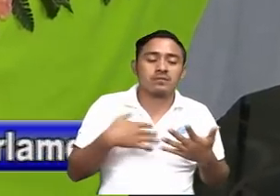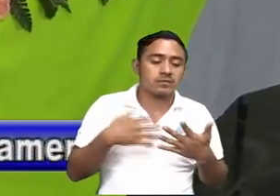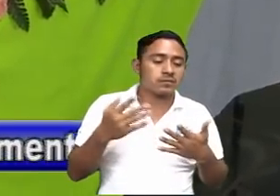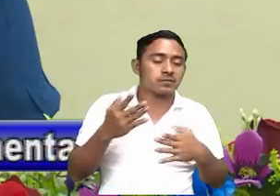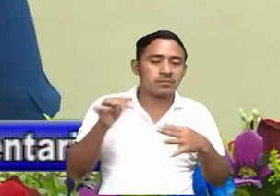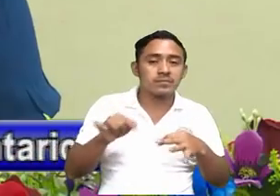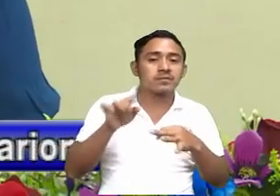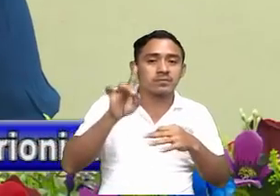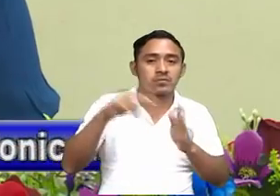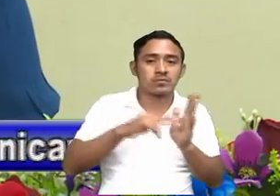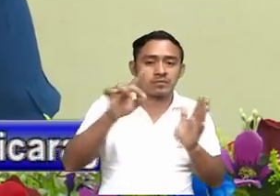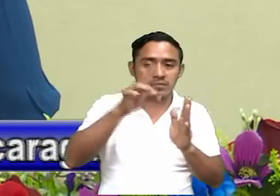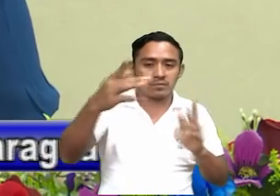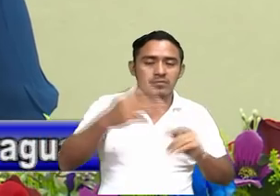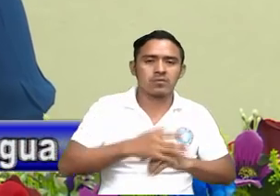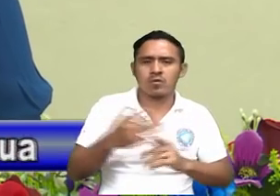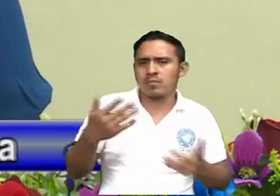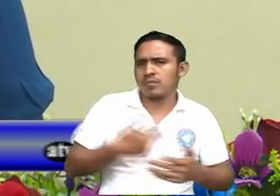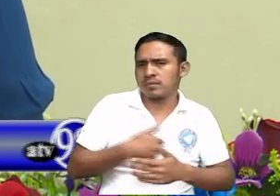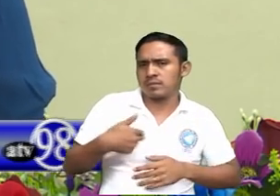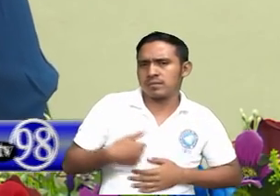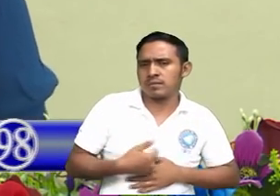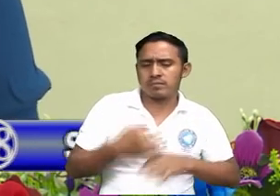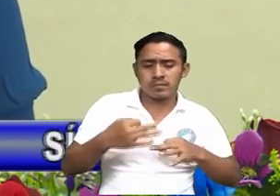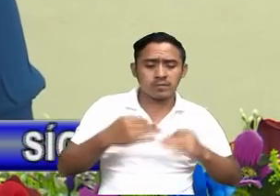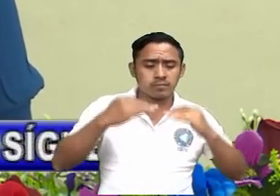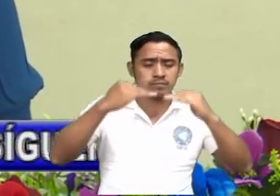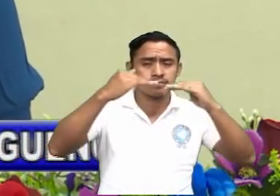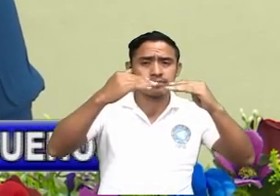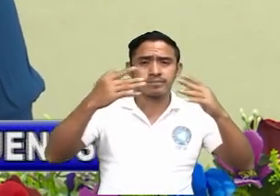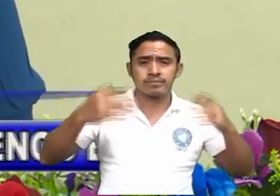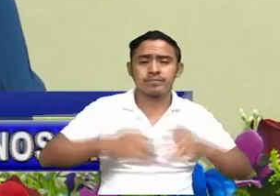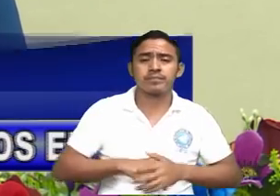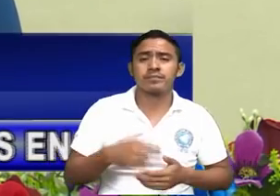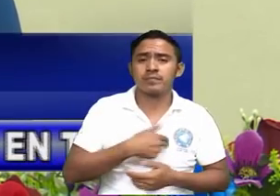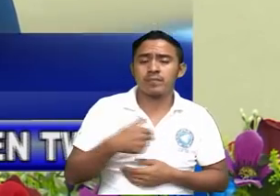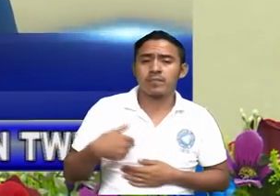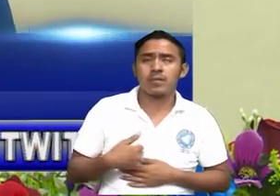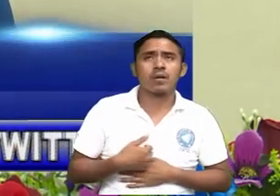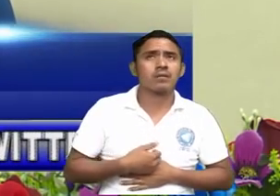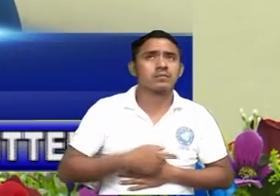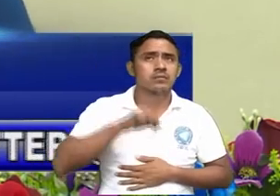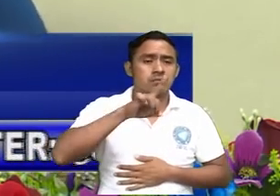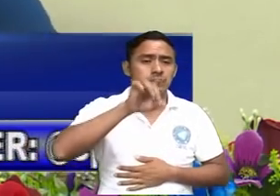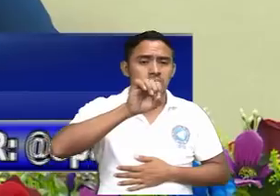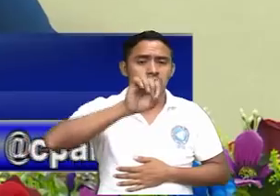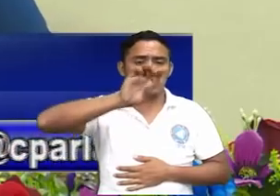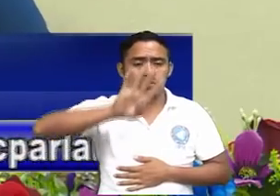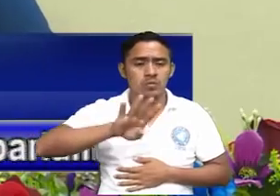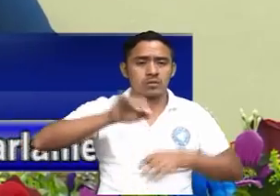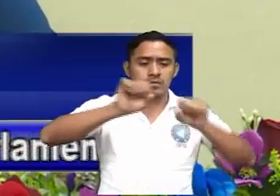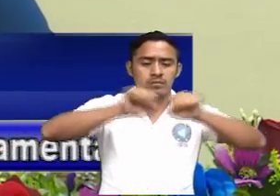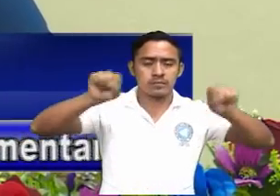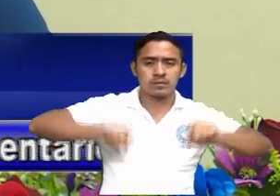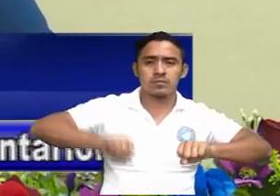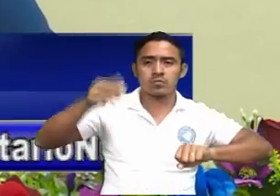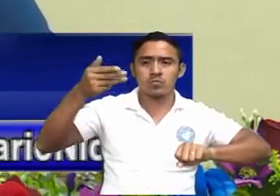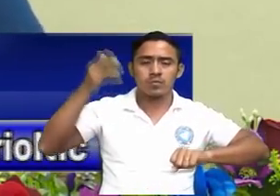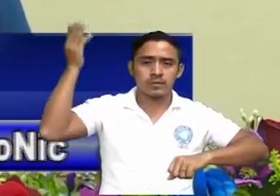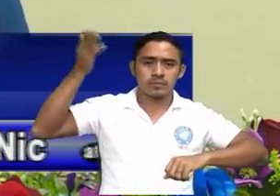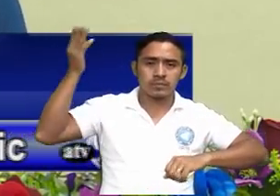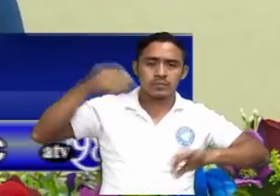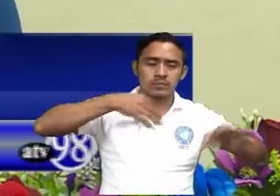en cuanto al tema de fomento y desarrollo sostenible. Hemos realizado 104 capacitaciones y 9 charlas sobre